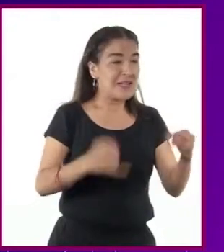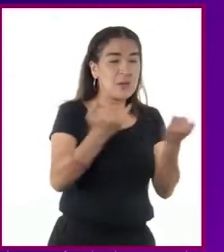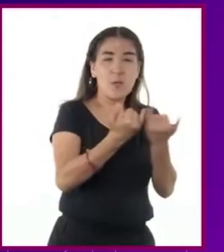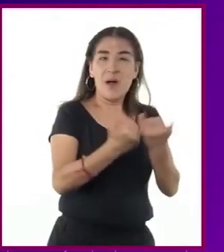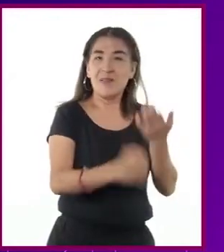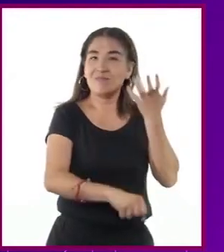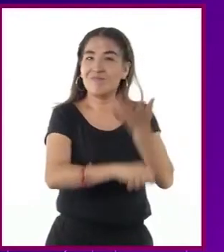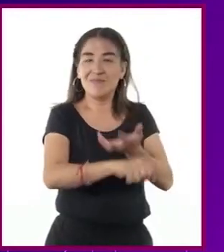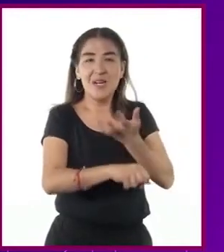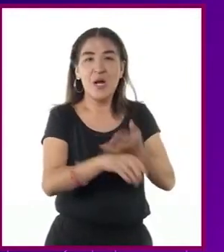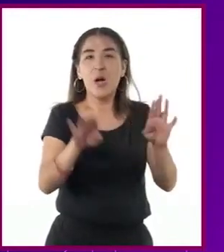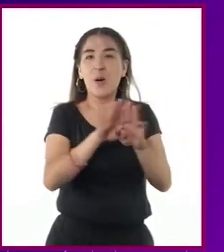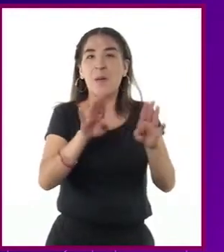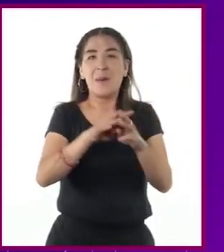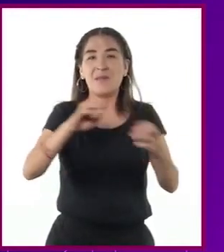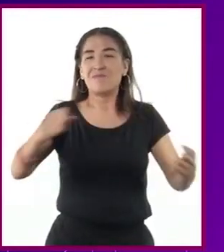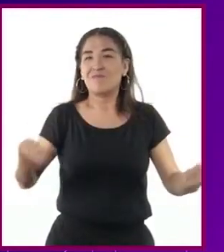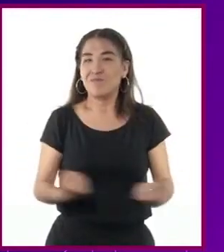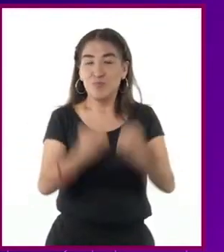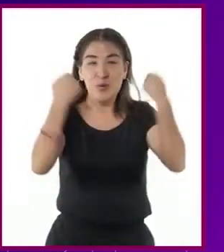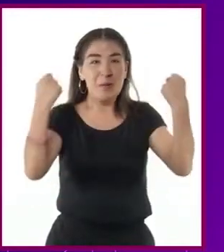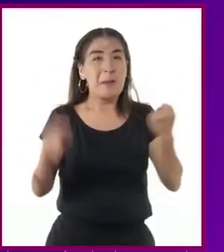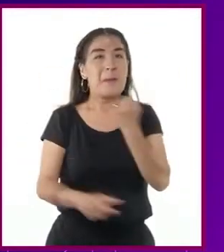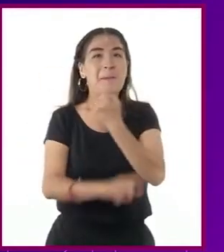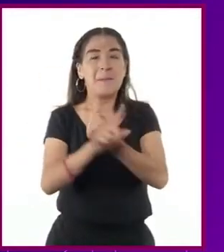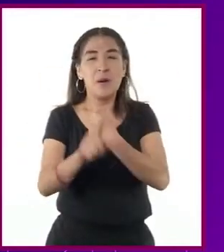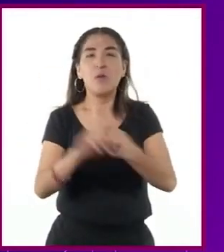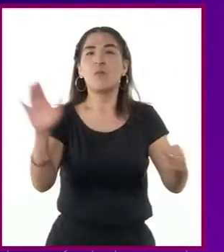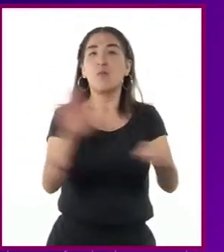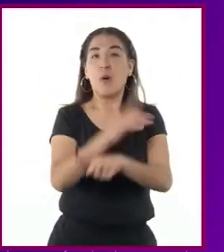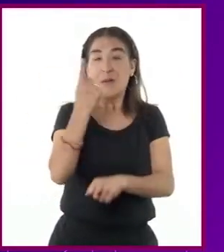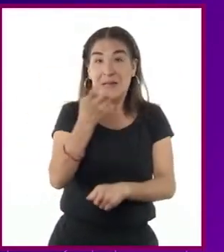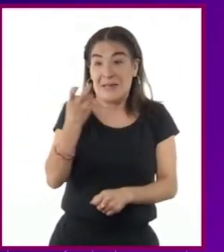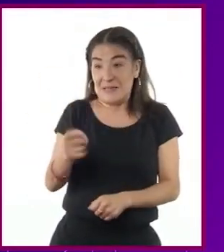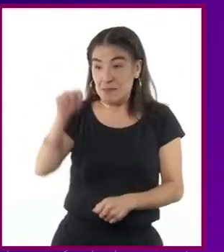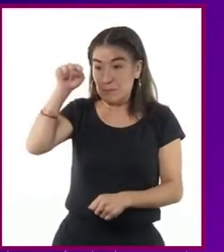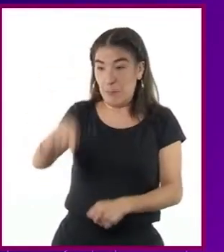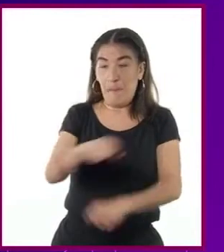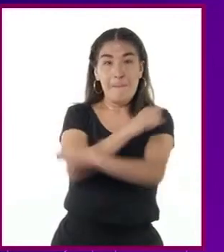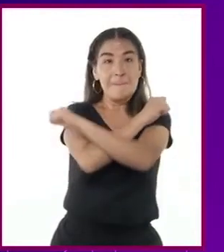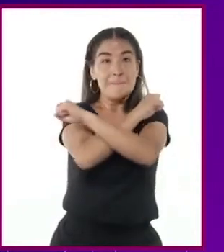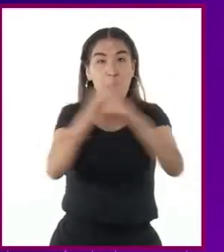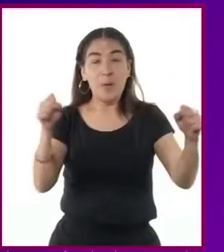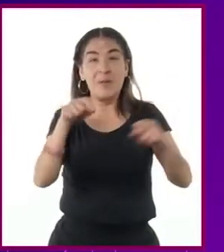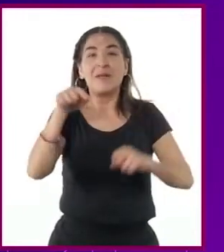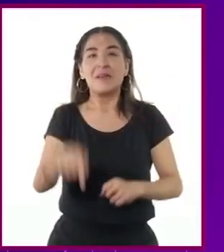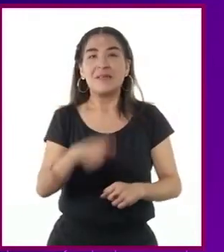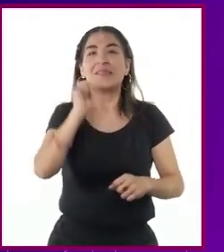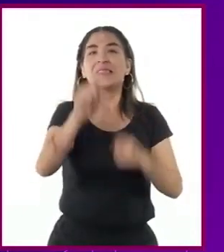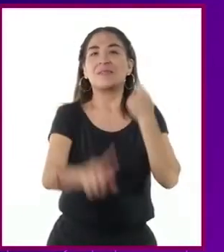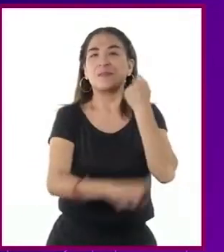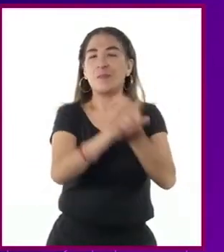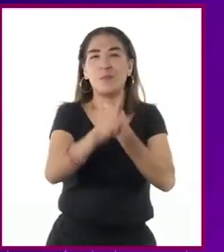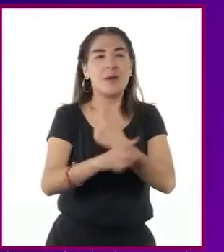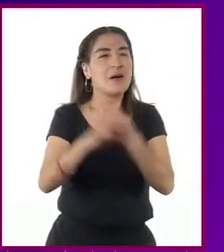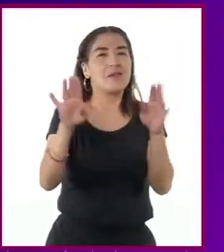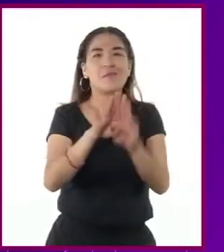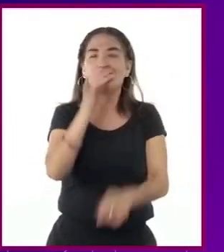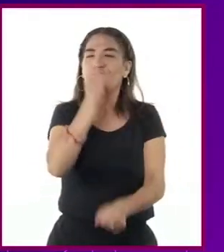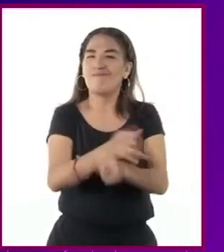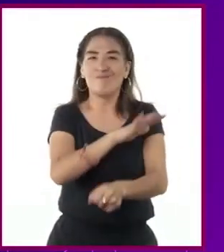a un choque directo porque las armas atómicas habían hecho casi imposible la guerra,